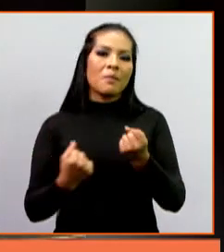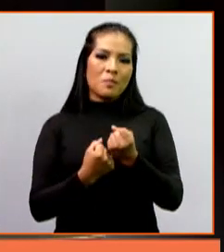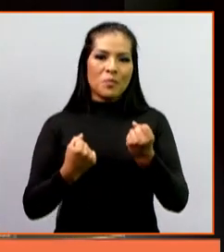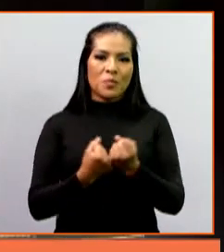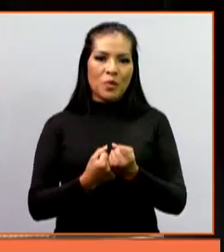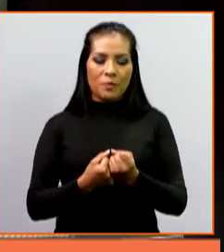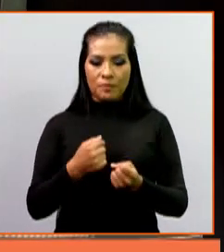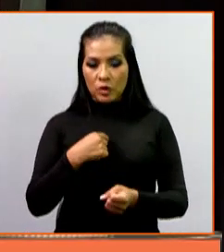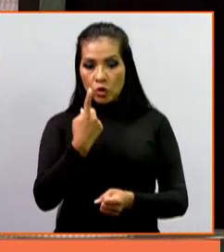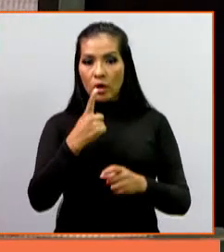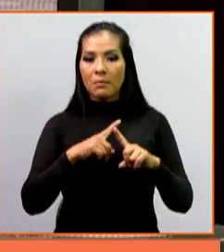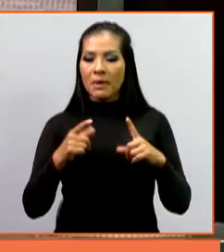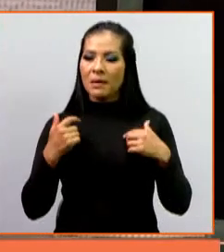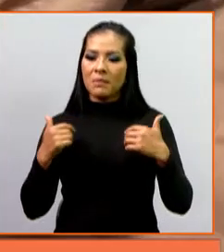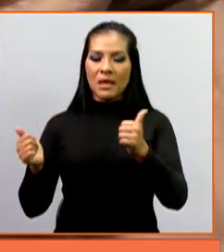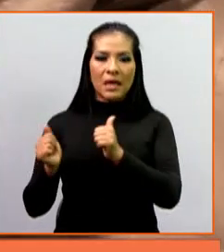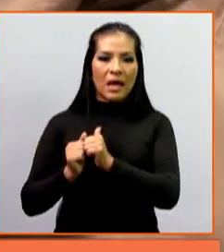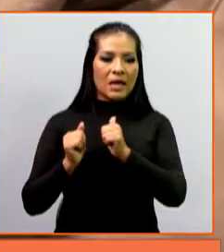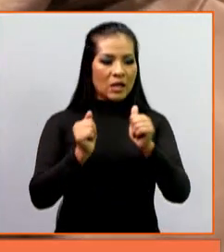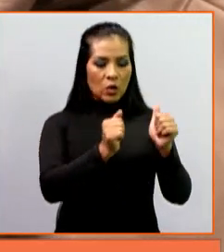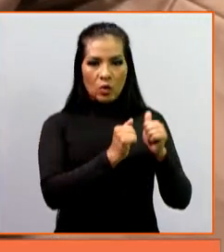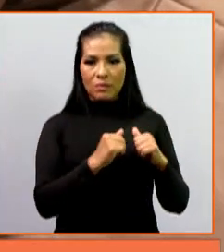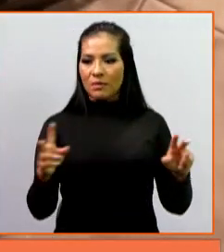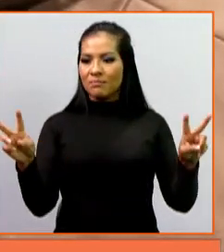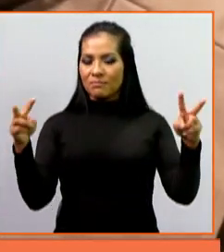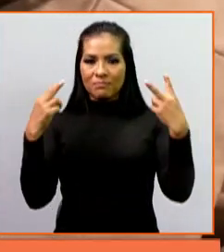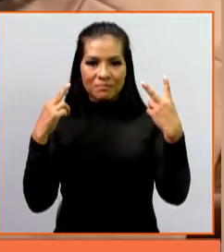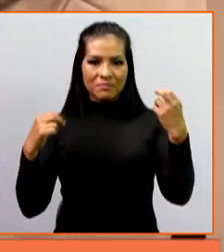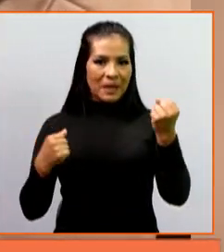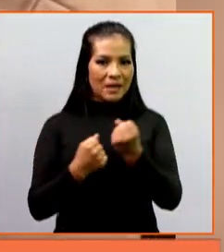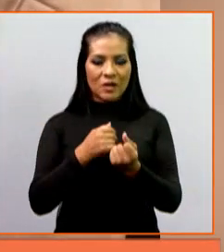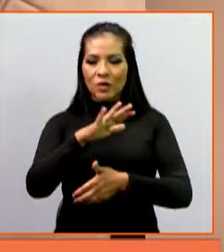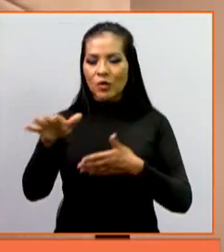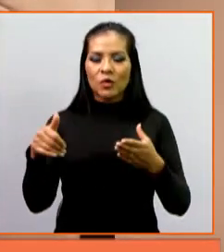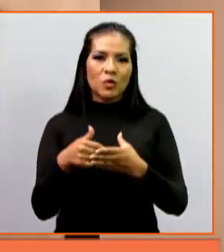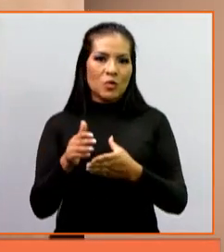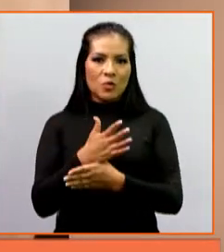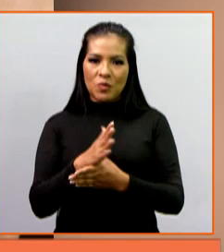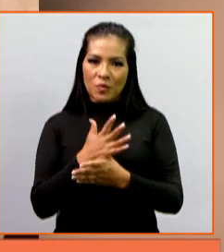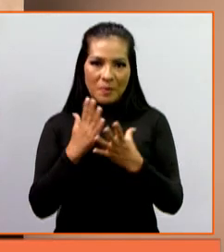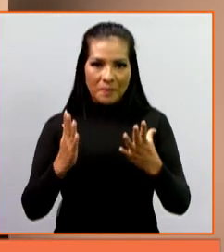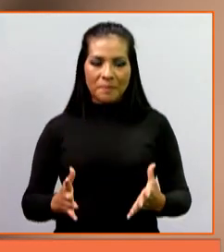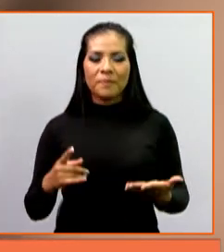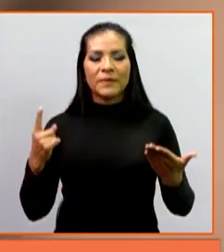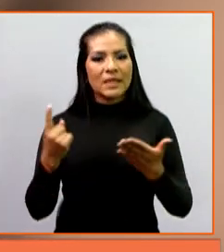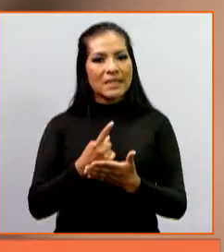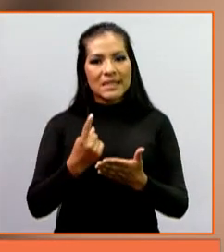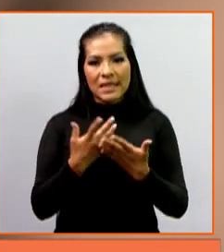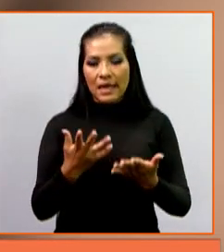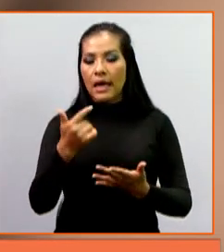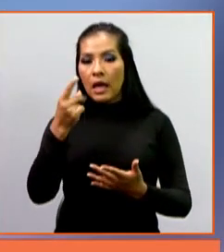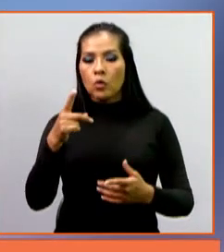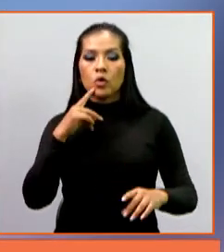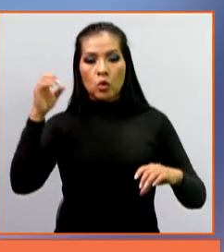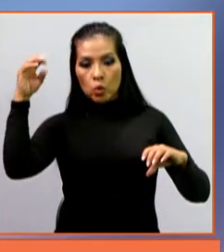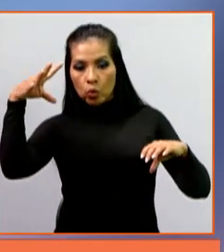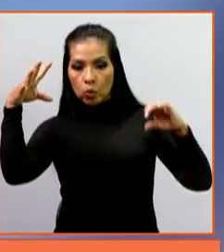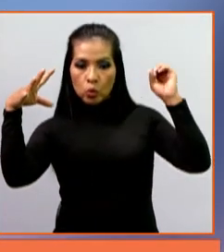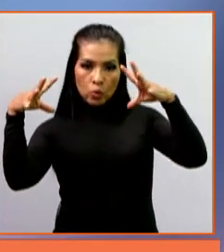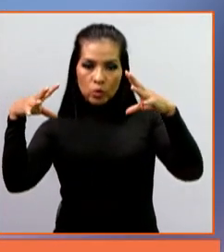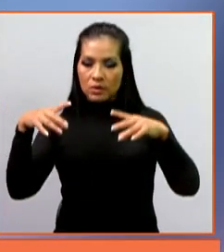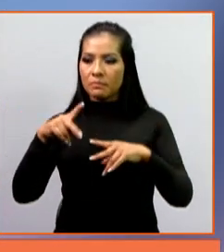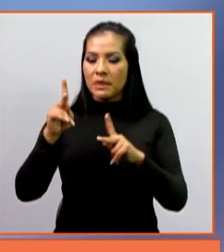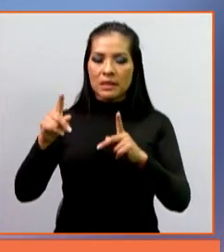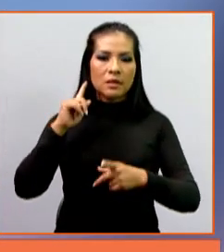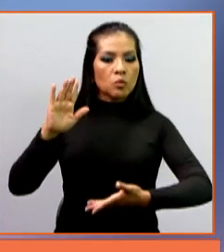pero acompañada con la mirada y con el entretejido de todas mis compañeras. Claro, porque siempre hay alguien que te está haciendo luces, siempre hay alguien que te hace música, siempre hay alguien